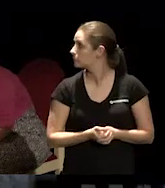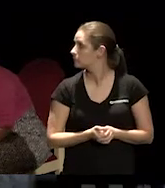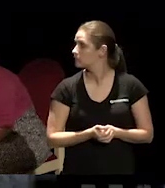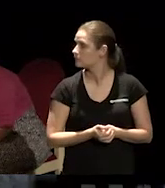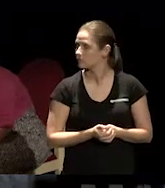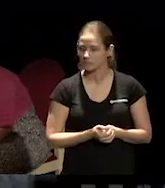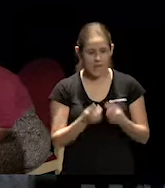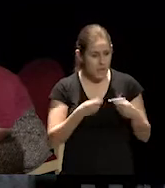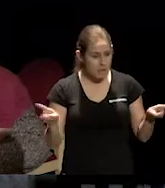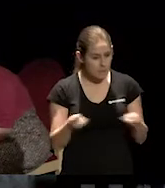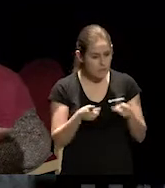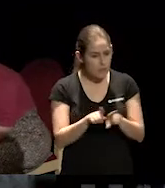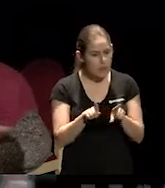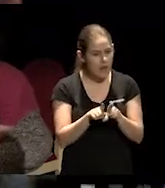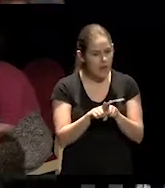La música es de un ensayo.